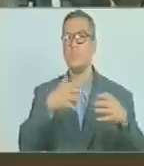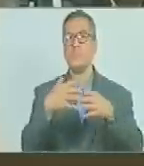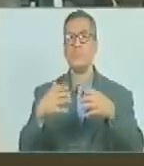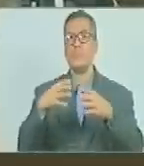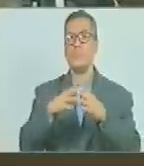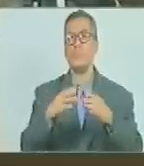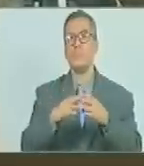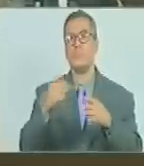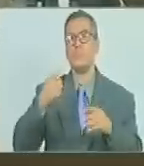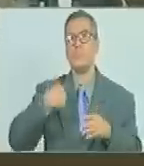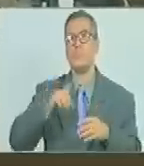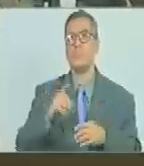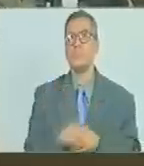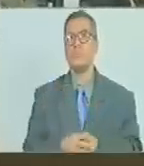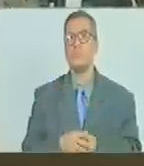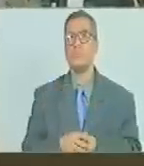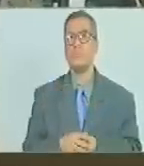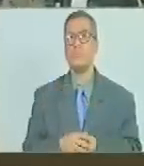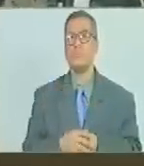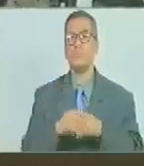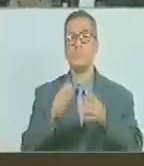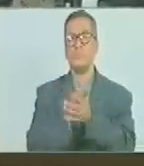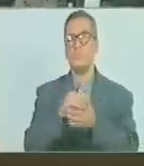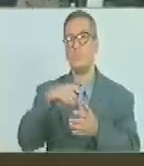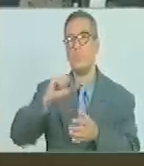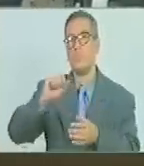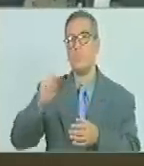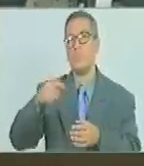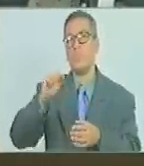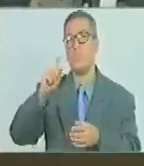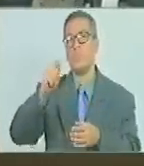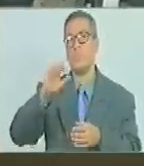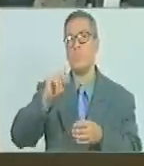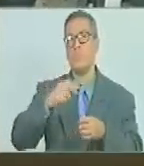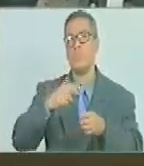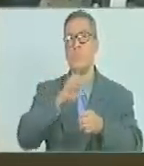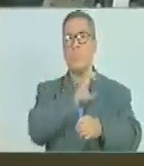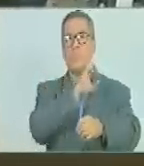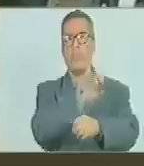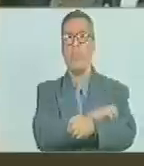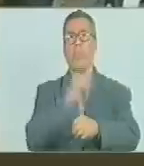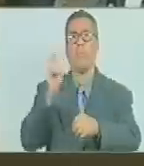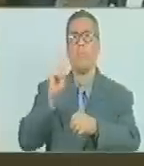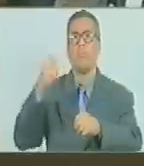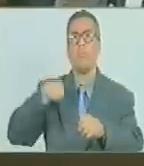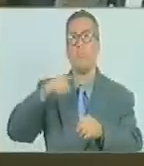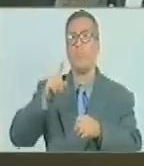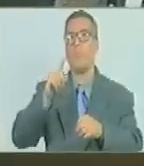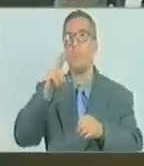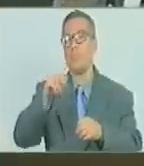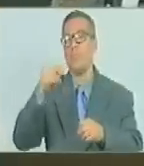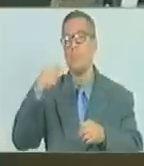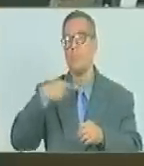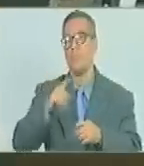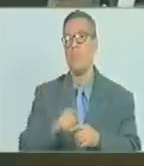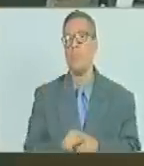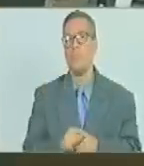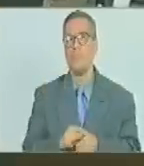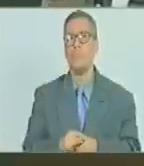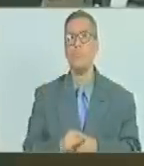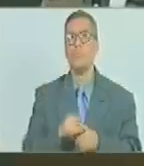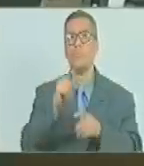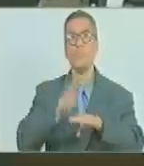en Yemen o en Afganistán? Por energía, y Venezuela no es la excepción. Un minuto, diputado.